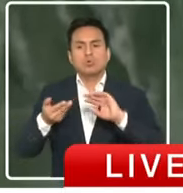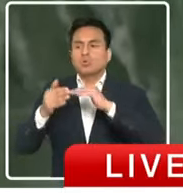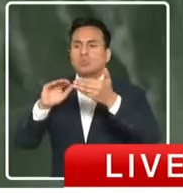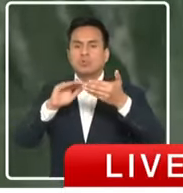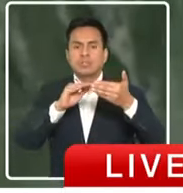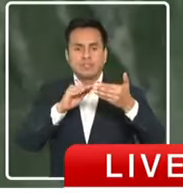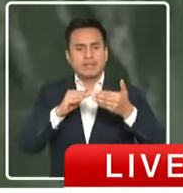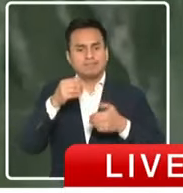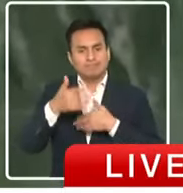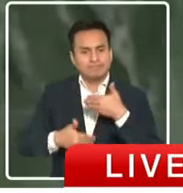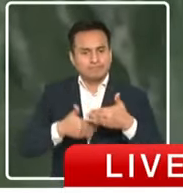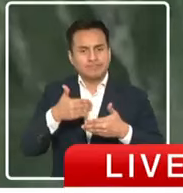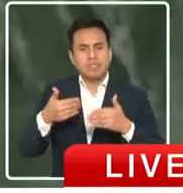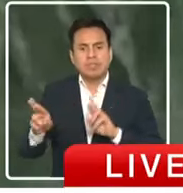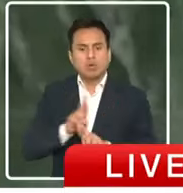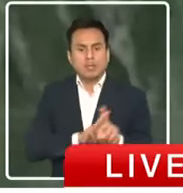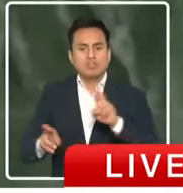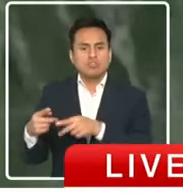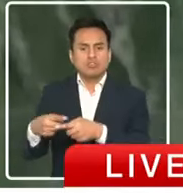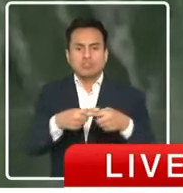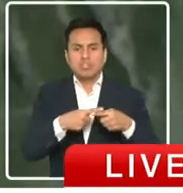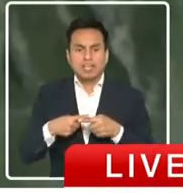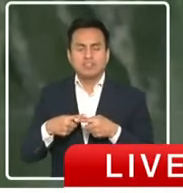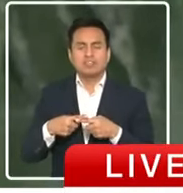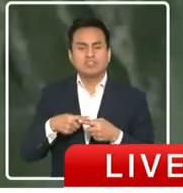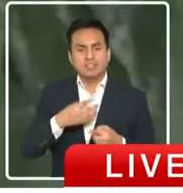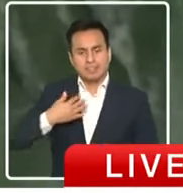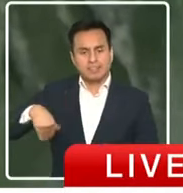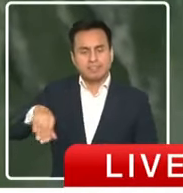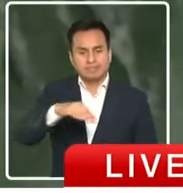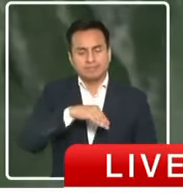comunidad y cohesión social en nuestras sociedades.